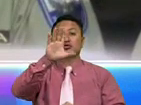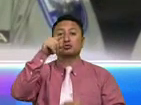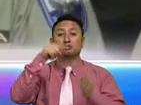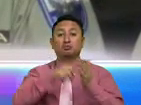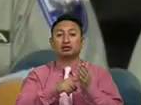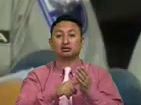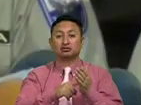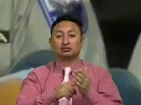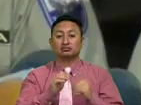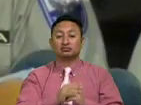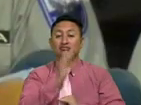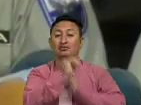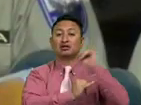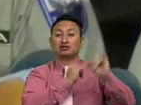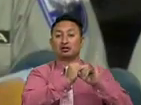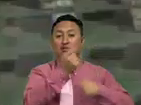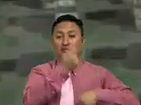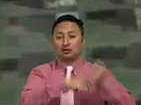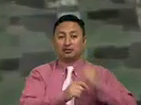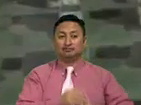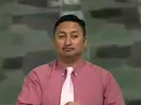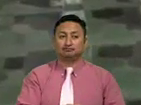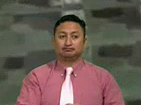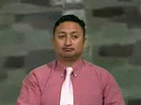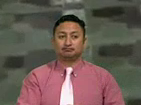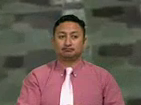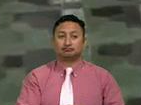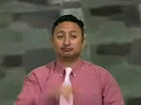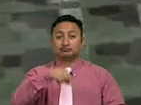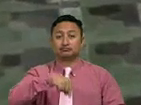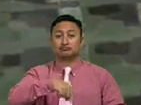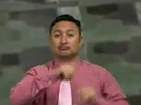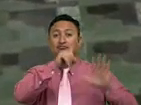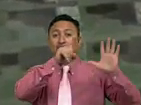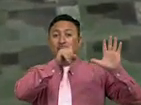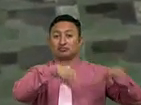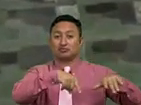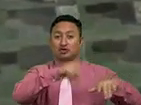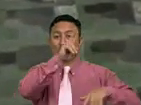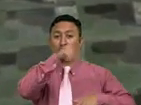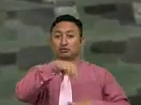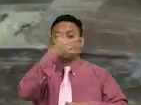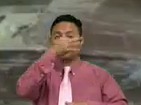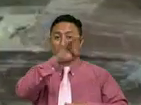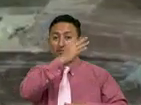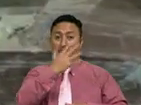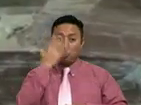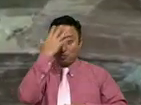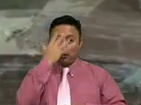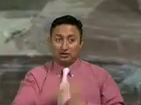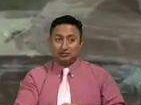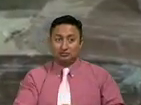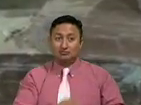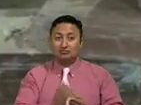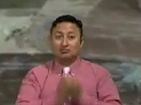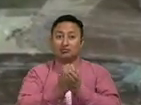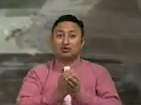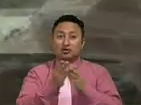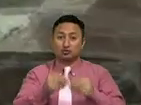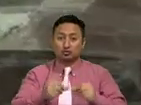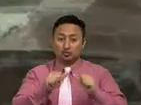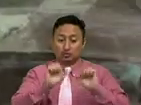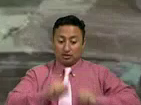$7.125.000 en mercado internacional. En el primer semestre del 2019 en la provincia de Esmeraldas, tanto por agua y tierra, han